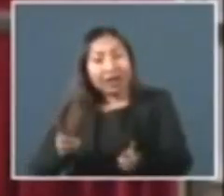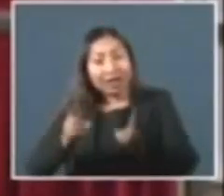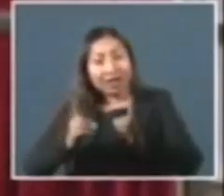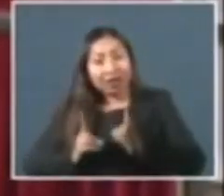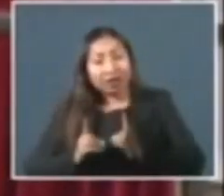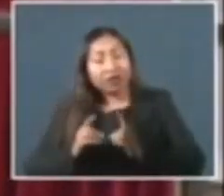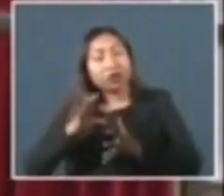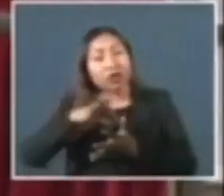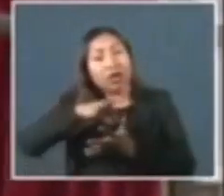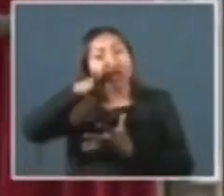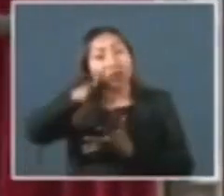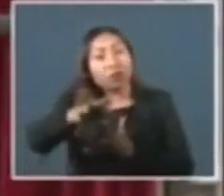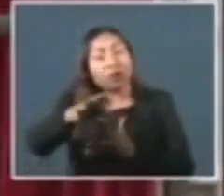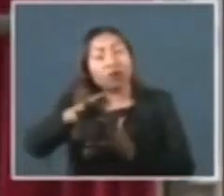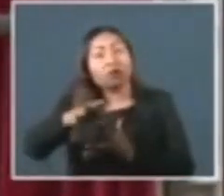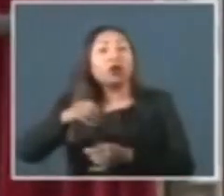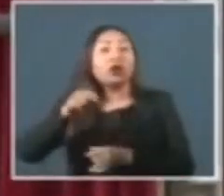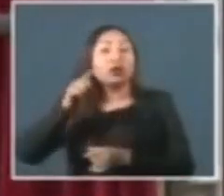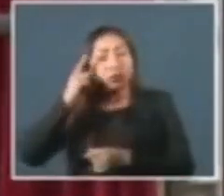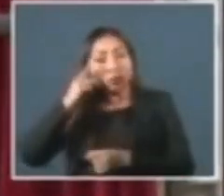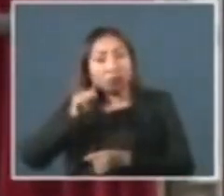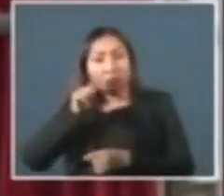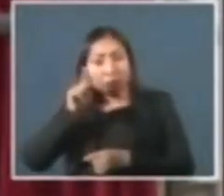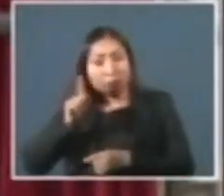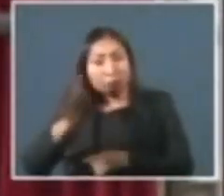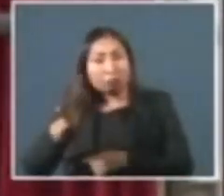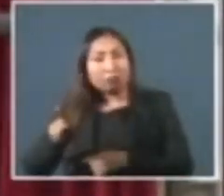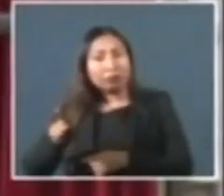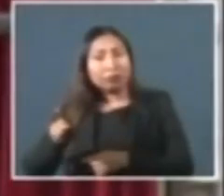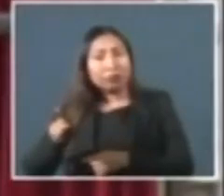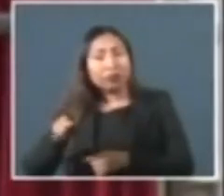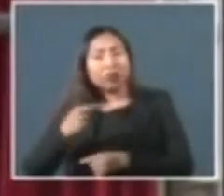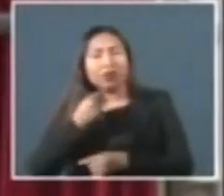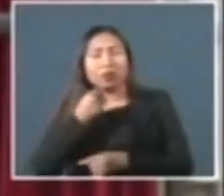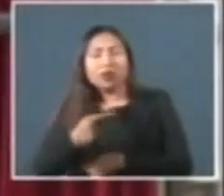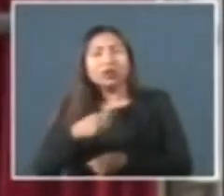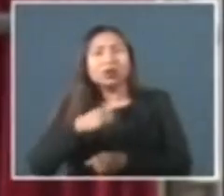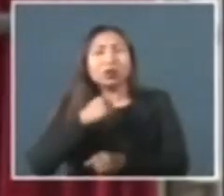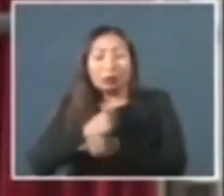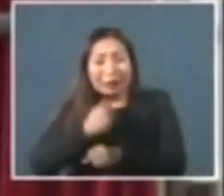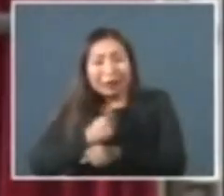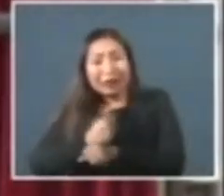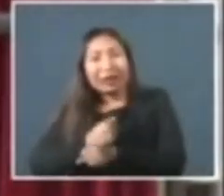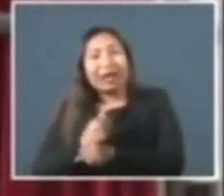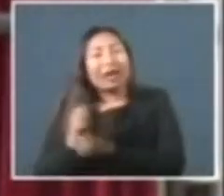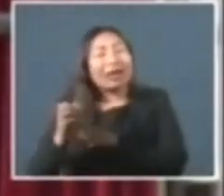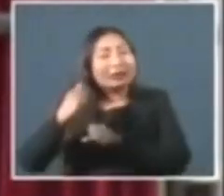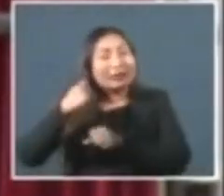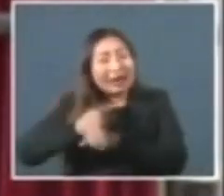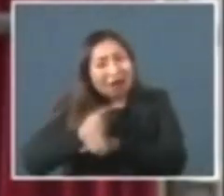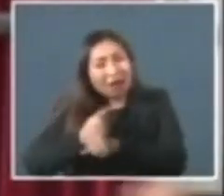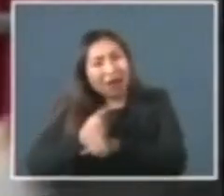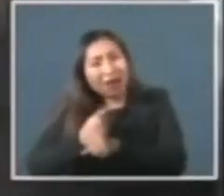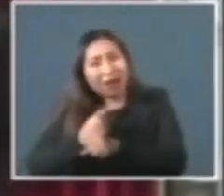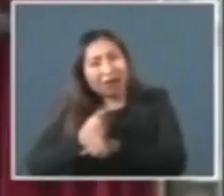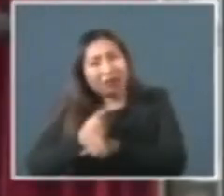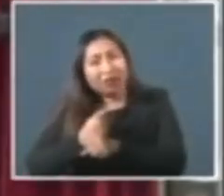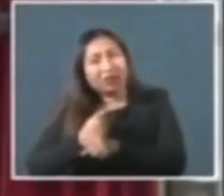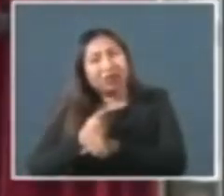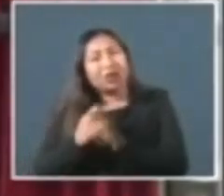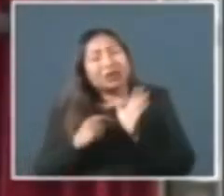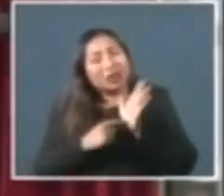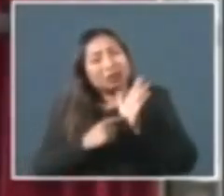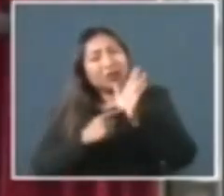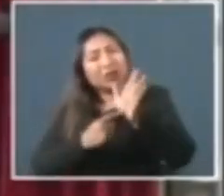que por eso las personas se atrevieron a decir, y esta persona trabaja, y se presentó